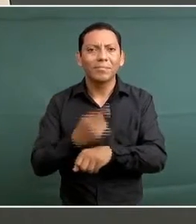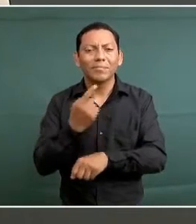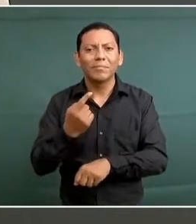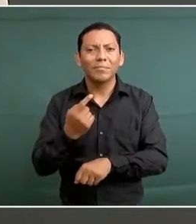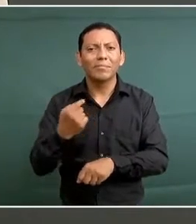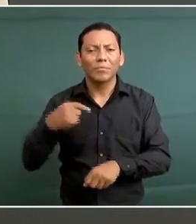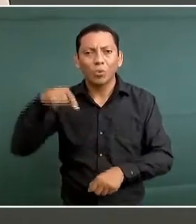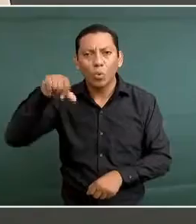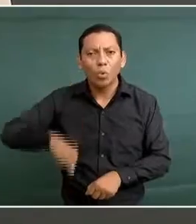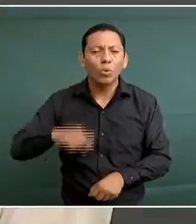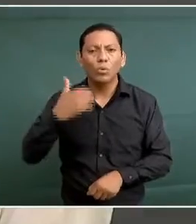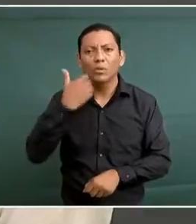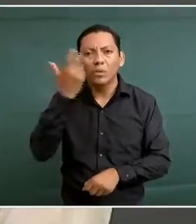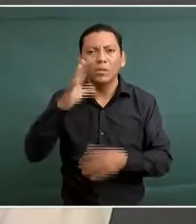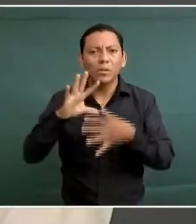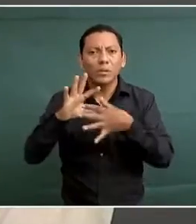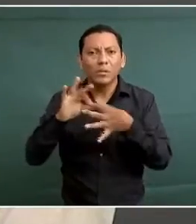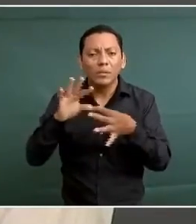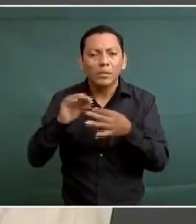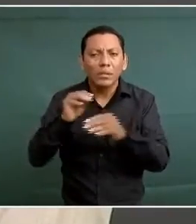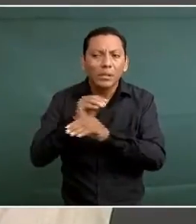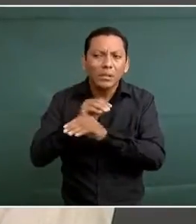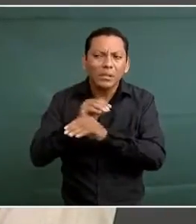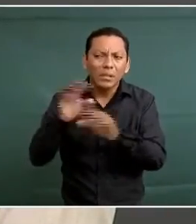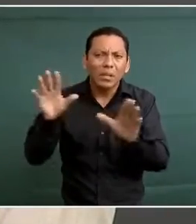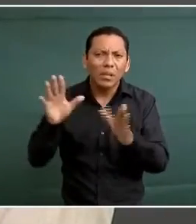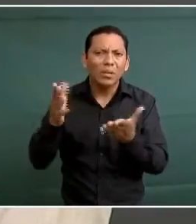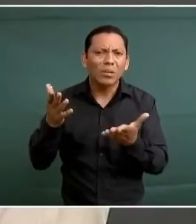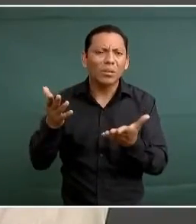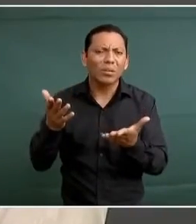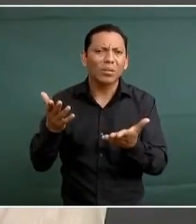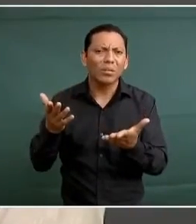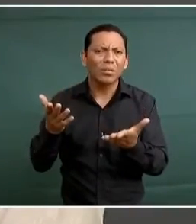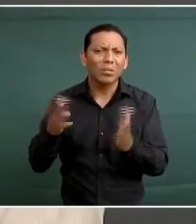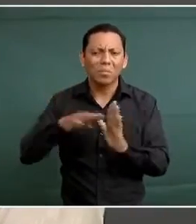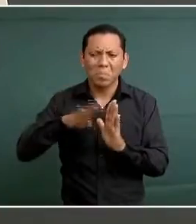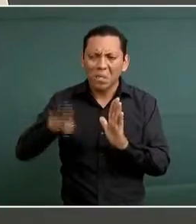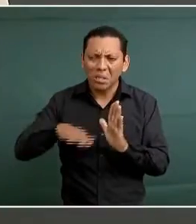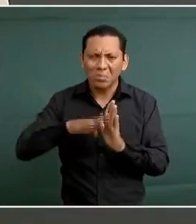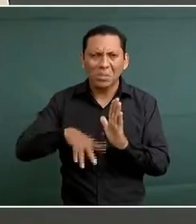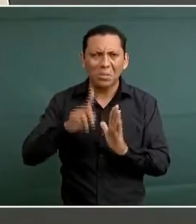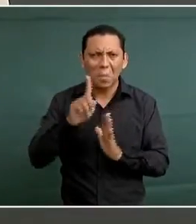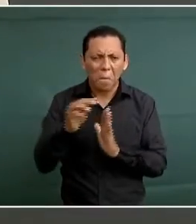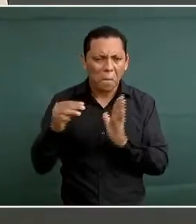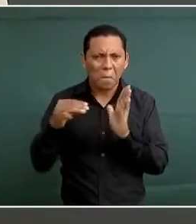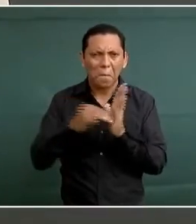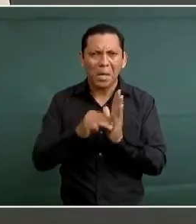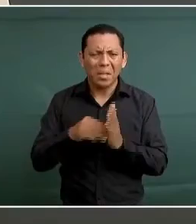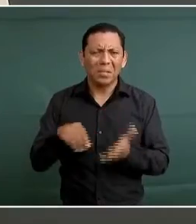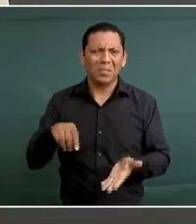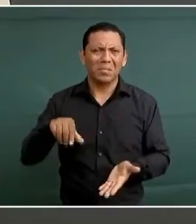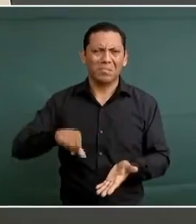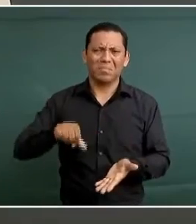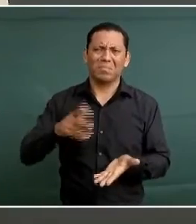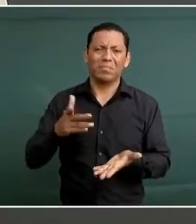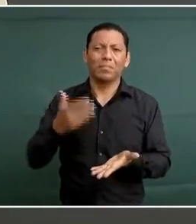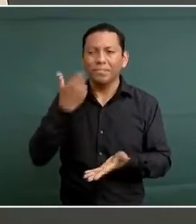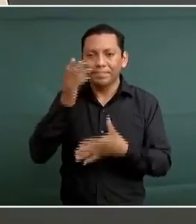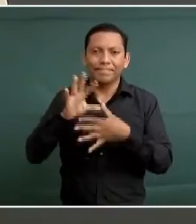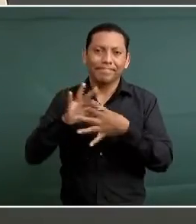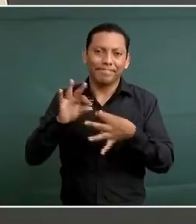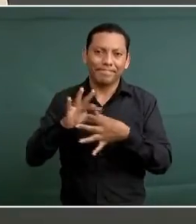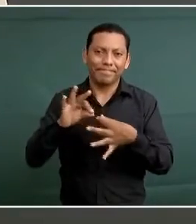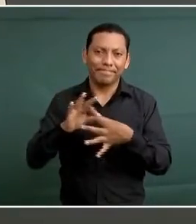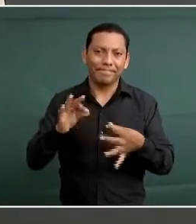aclarar hoy esto de los mil fallecimientos porque si